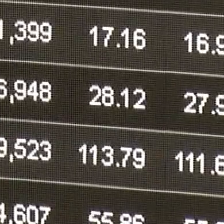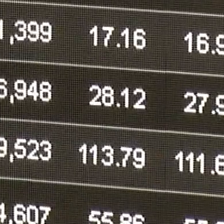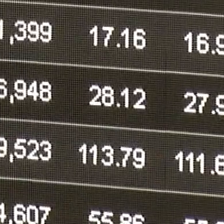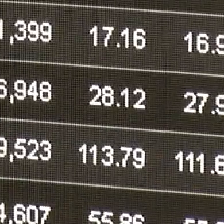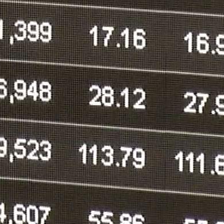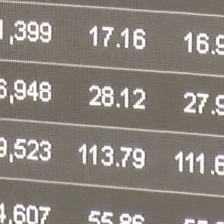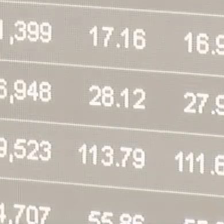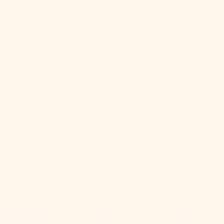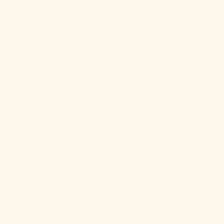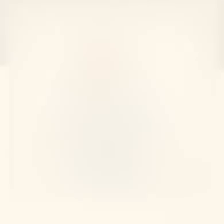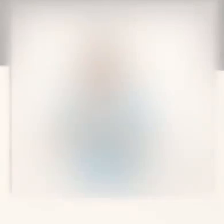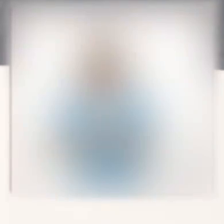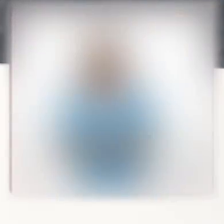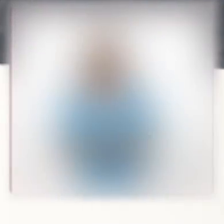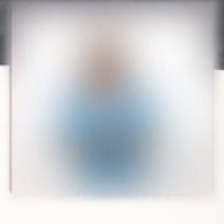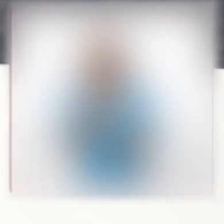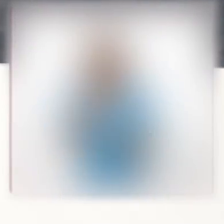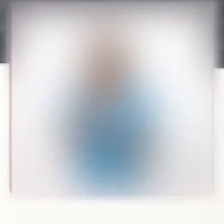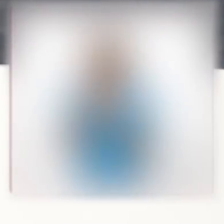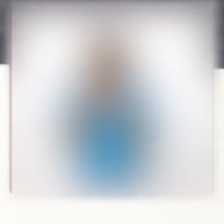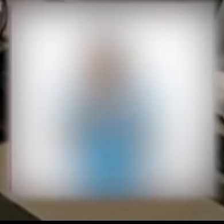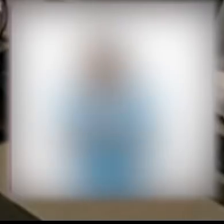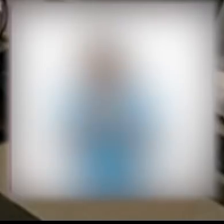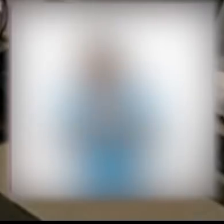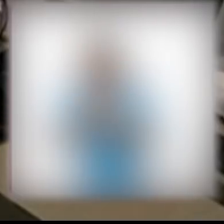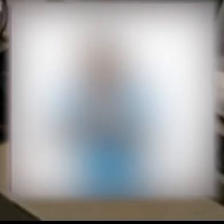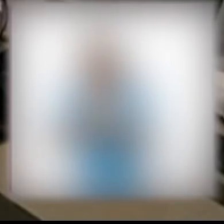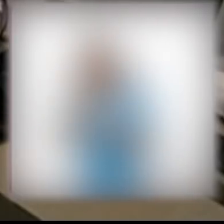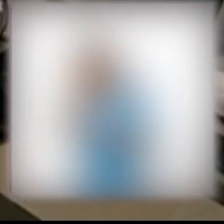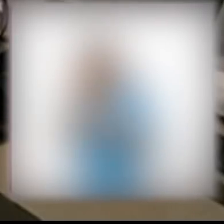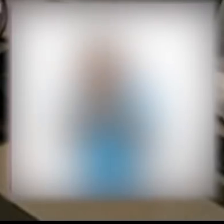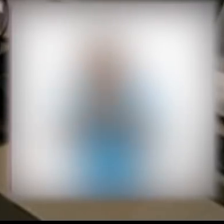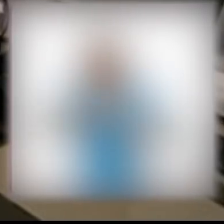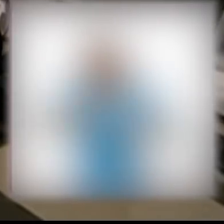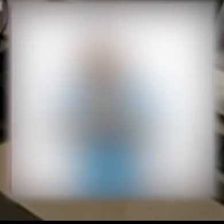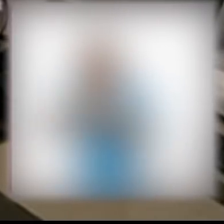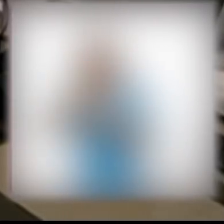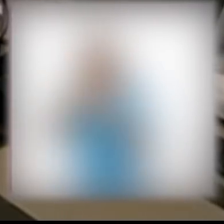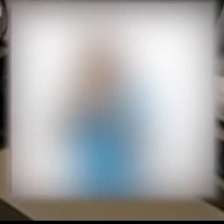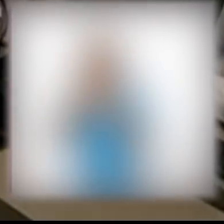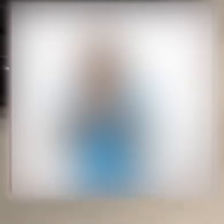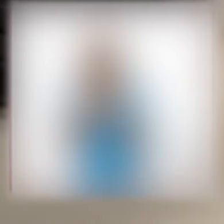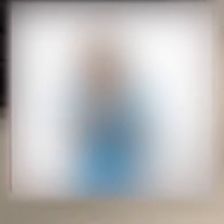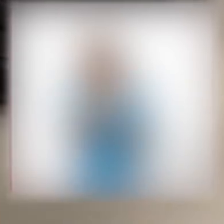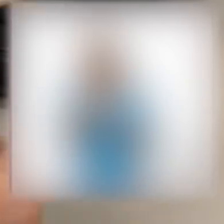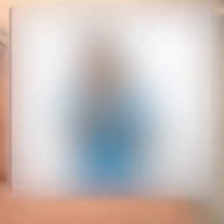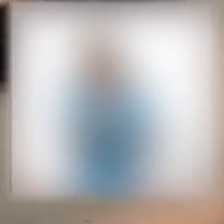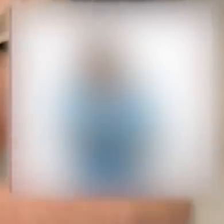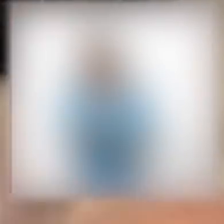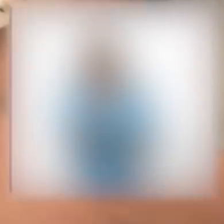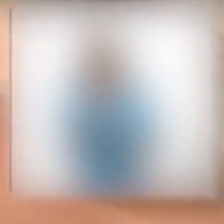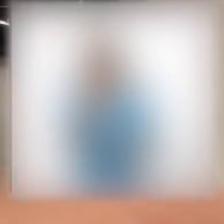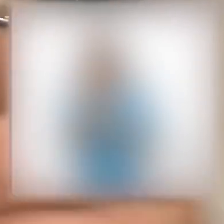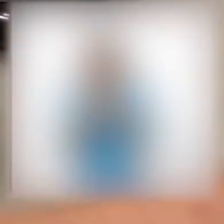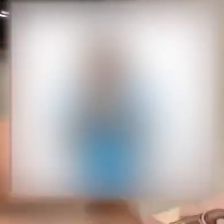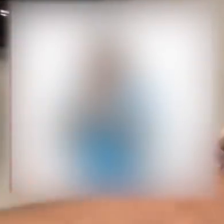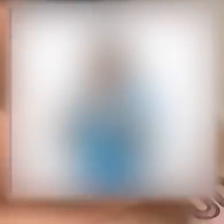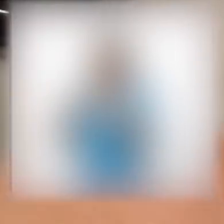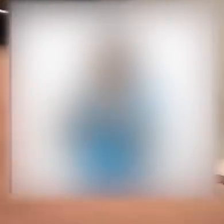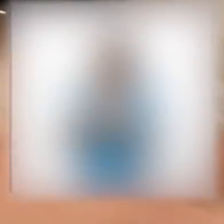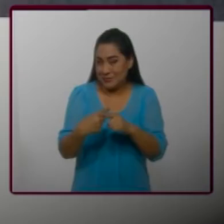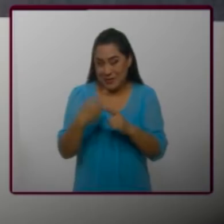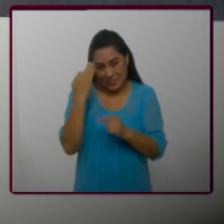últimos 6 años. El presidente electo, Andrés Manuel López Obrador, tuvo que salir para evitar que esto tomara